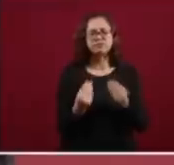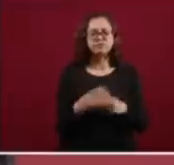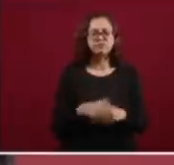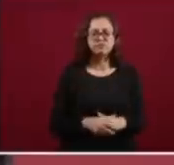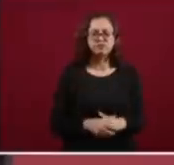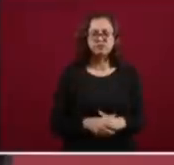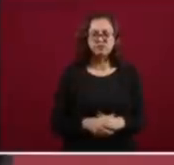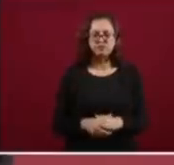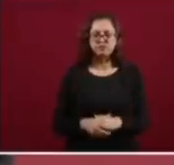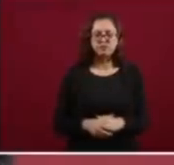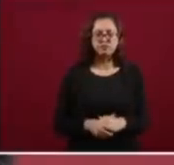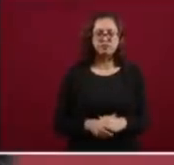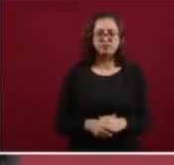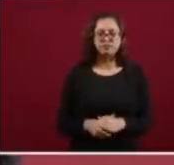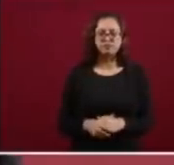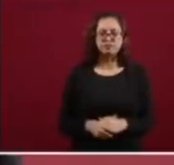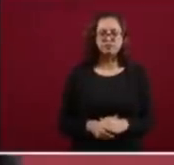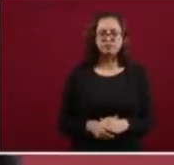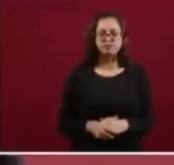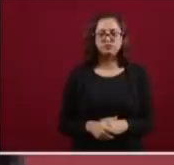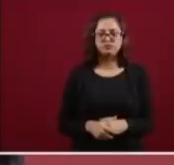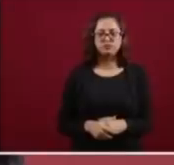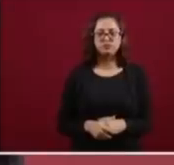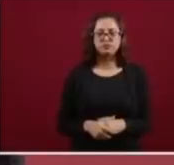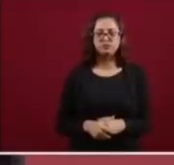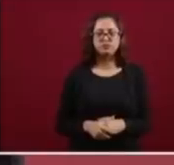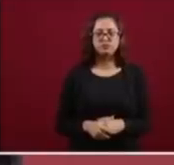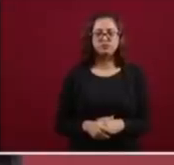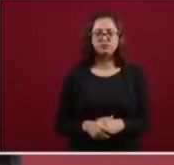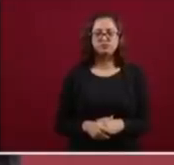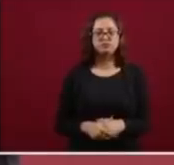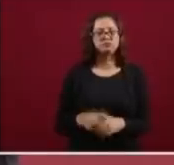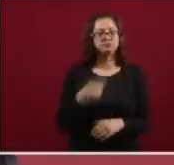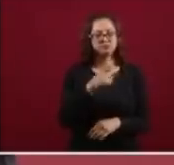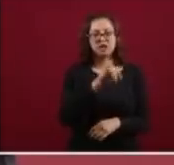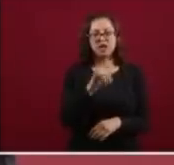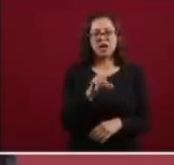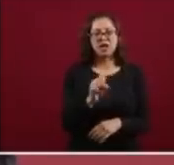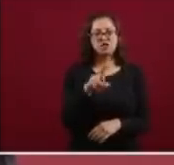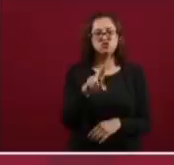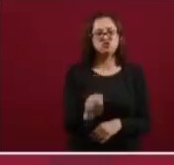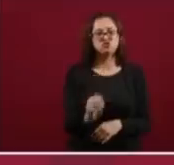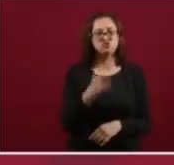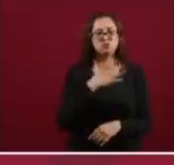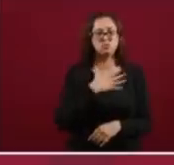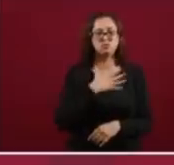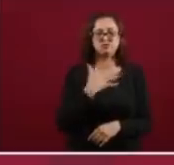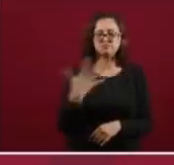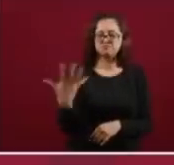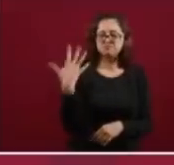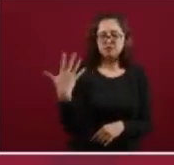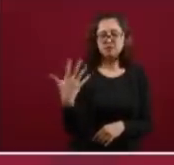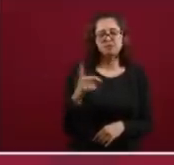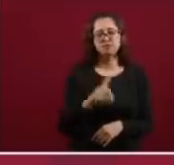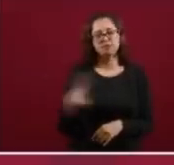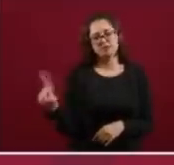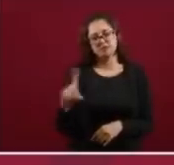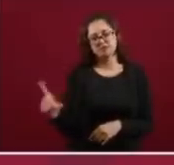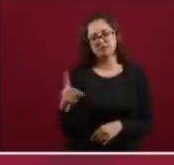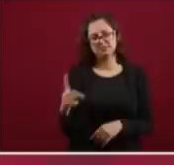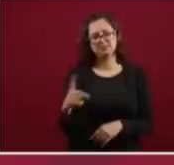jesús este es mi brazo derecho le tengo toda la confianza